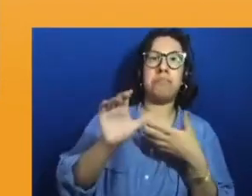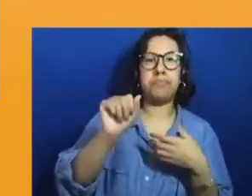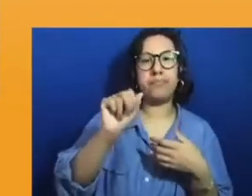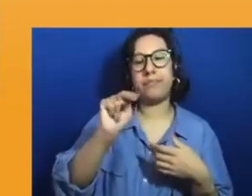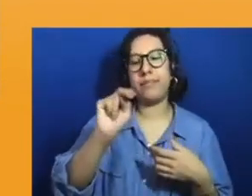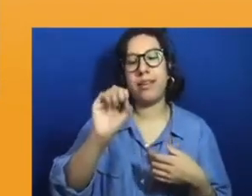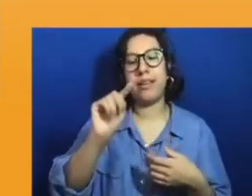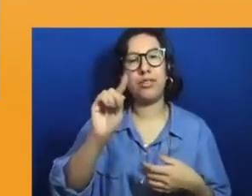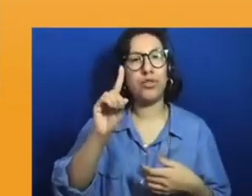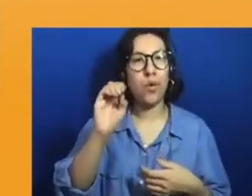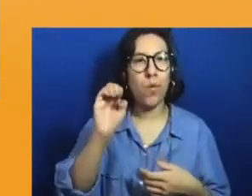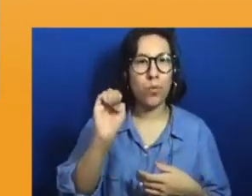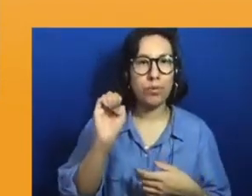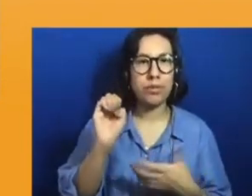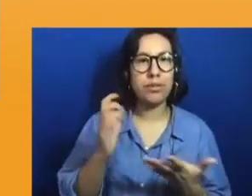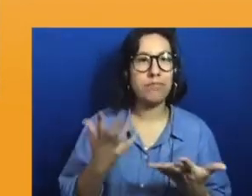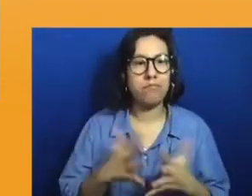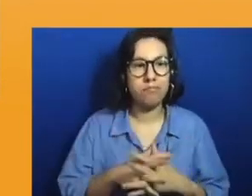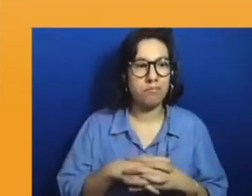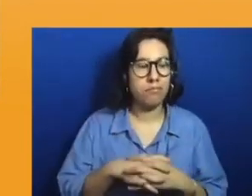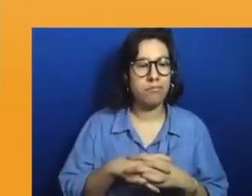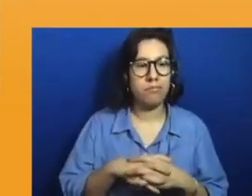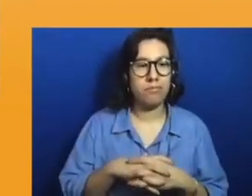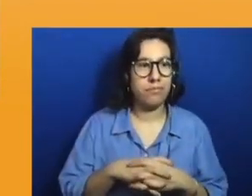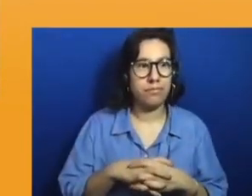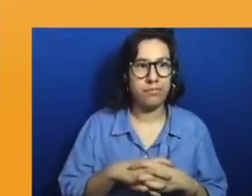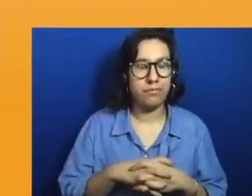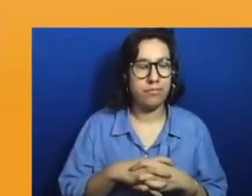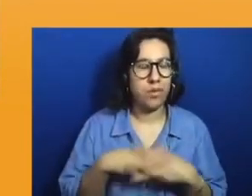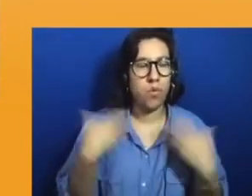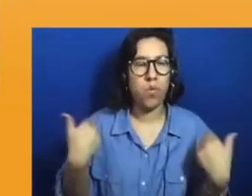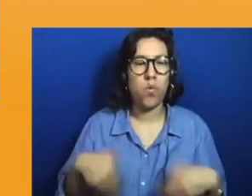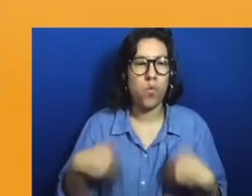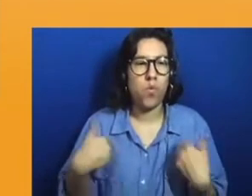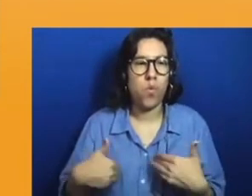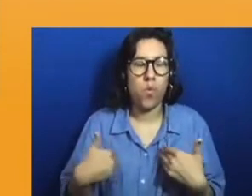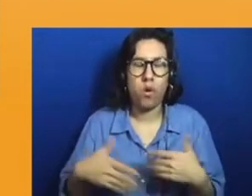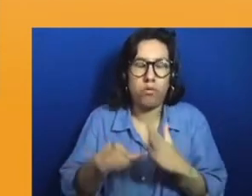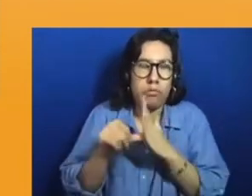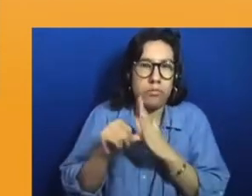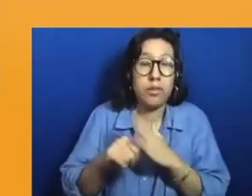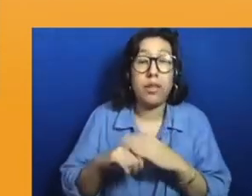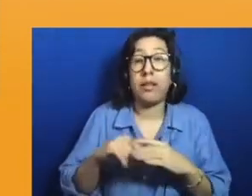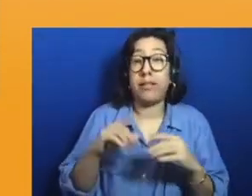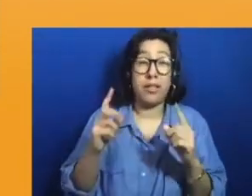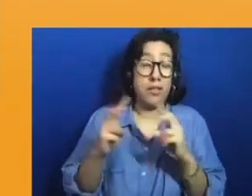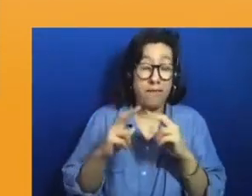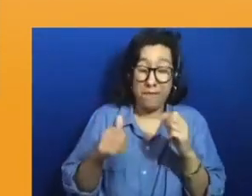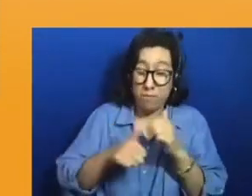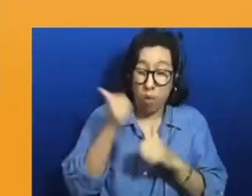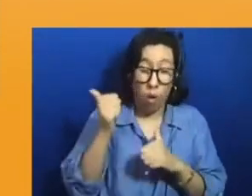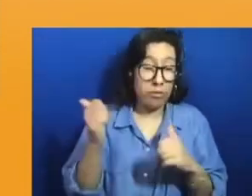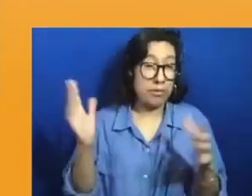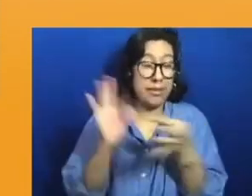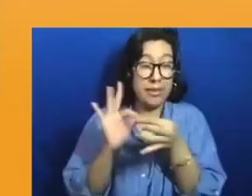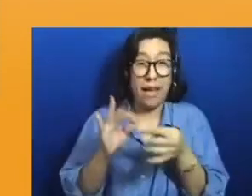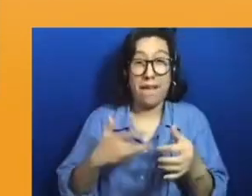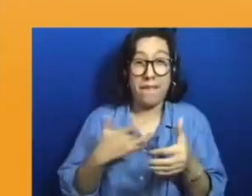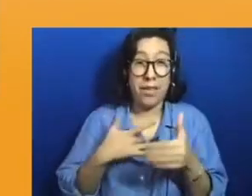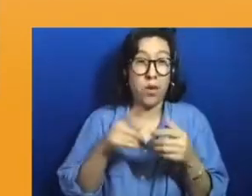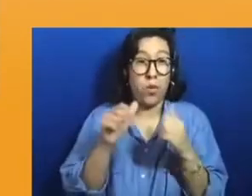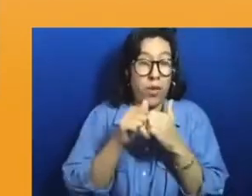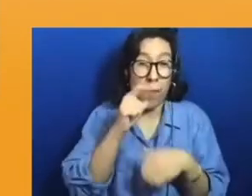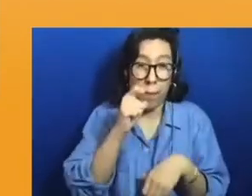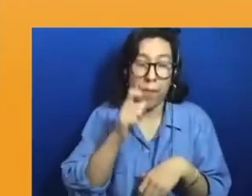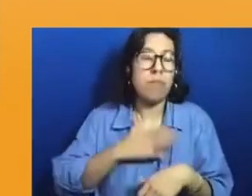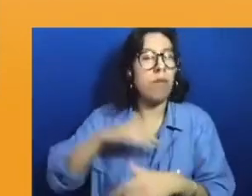nunca me he sentido más conectada a mi danza que cuando estaba tocando mi hermano el rodenom, el